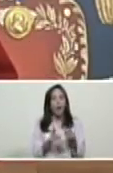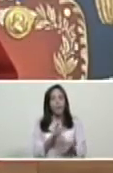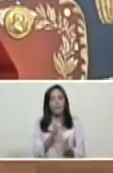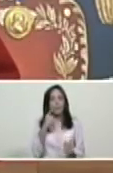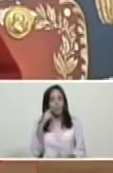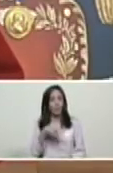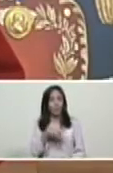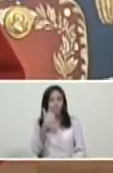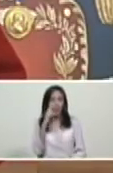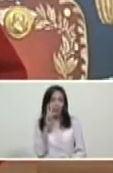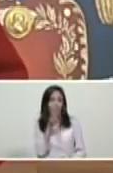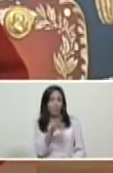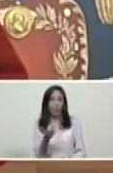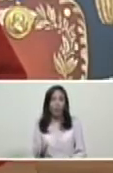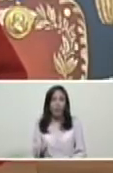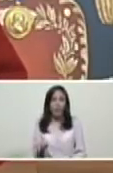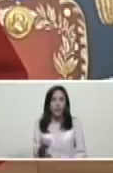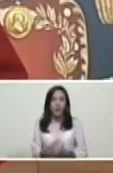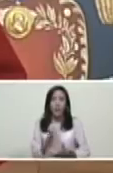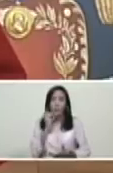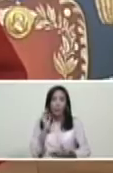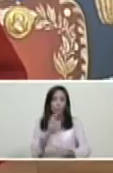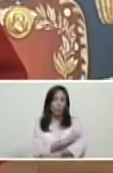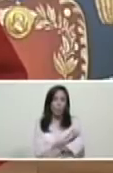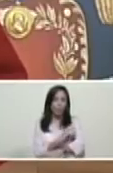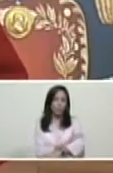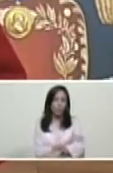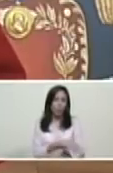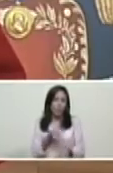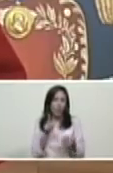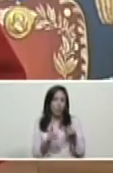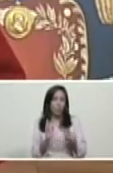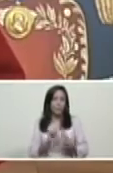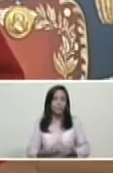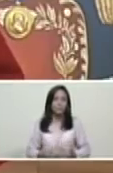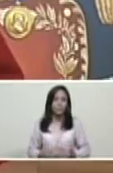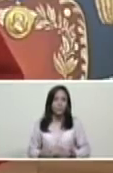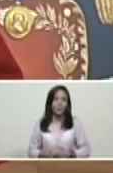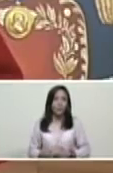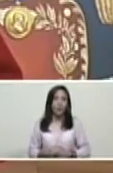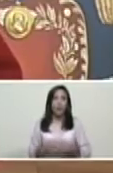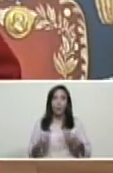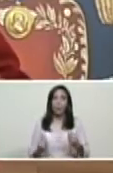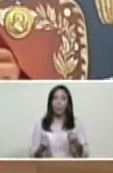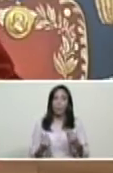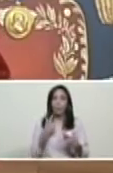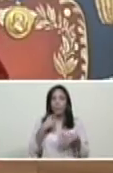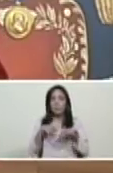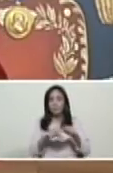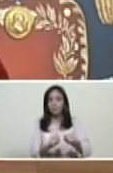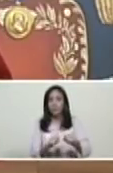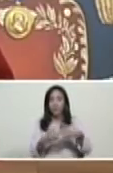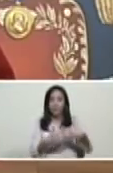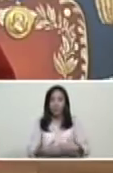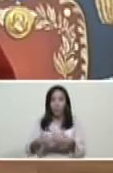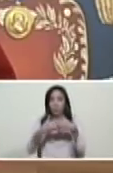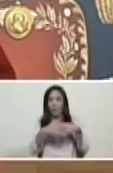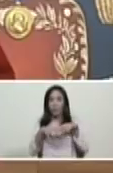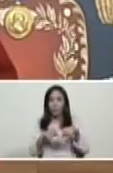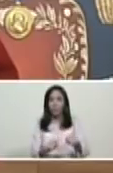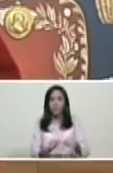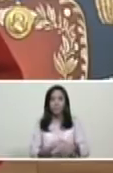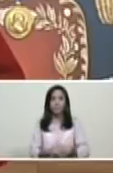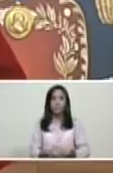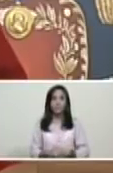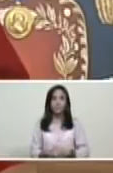latinoamericana enarbolar como suya las políticas intervencionistas del imperio estadounidense